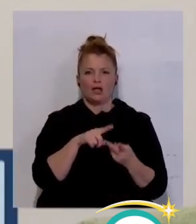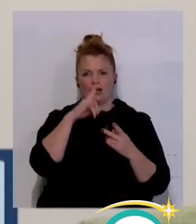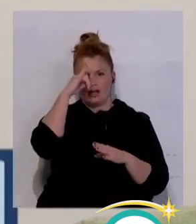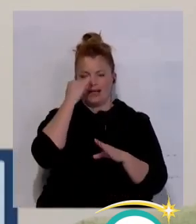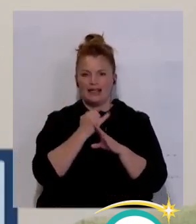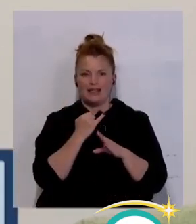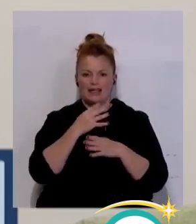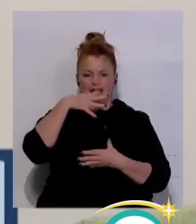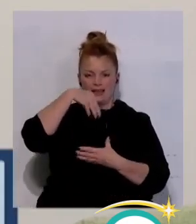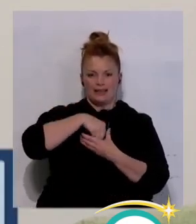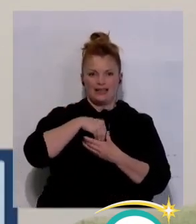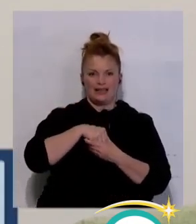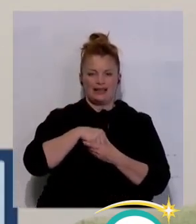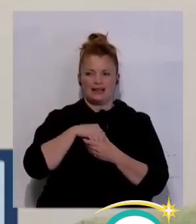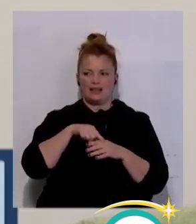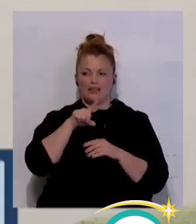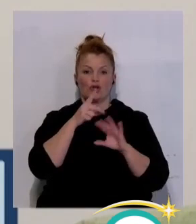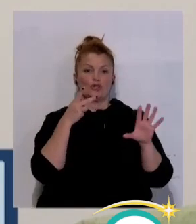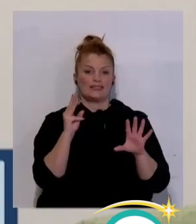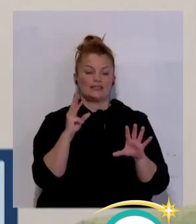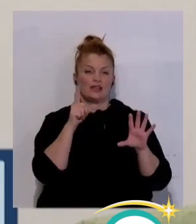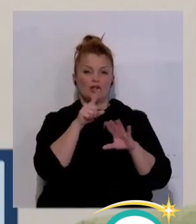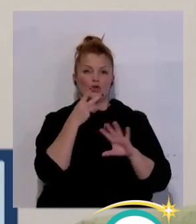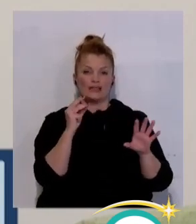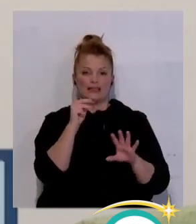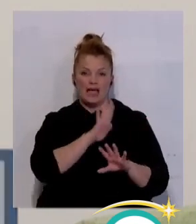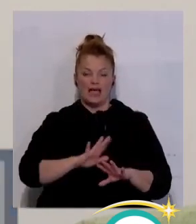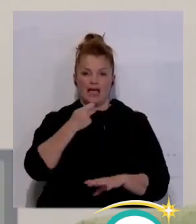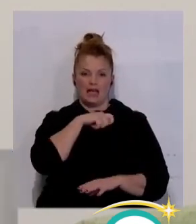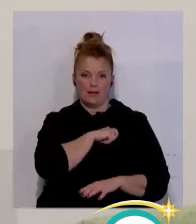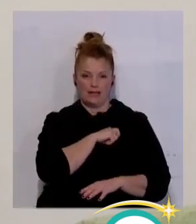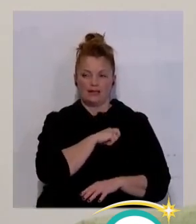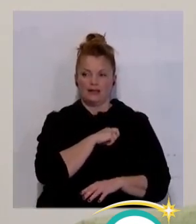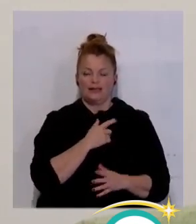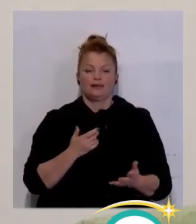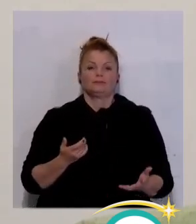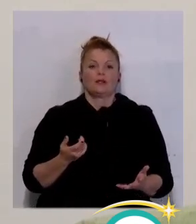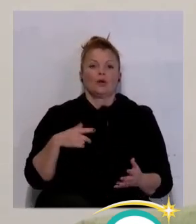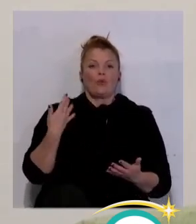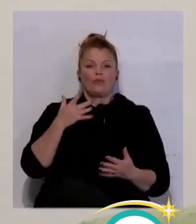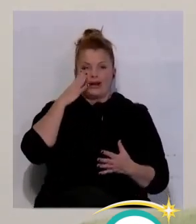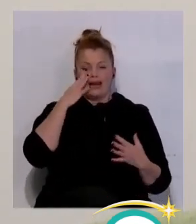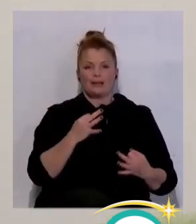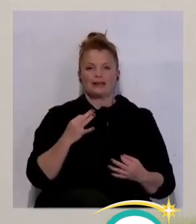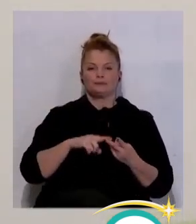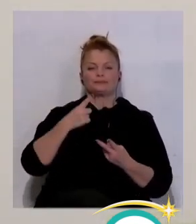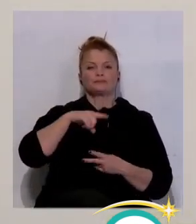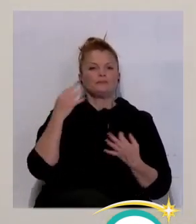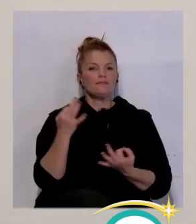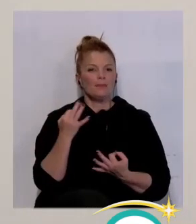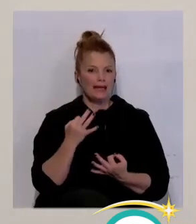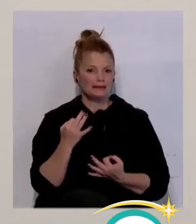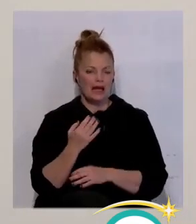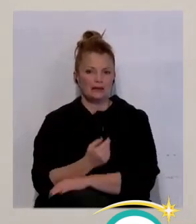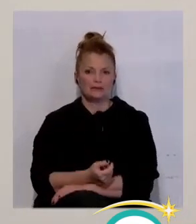psicólogos internos o residentes. 180 en España. 180 en todo el Estado. Es decir, que es que cuando realmente, ¿qué es lo que ocurre? Que el,